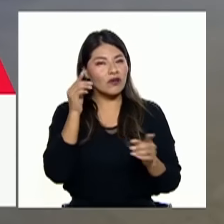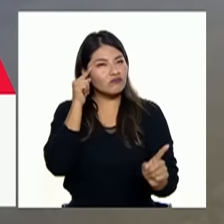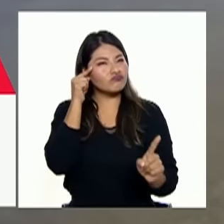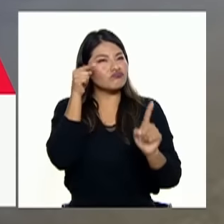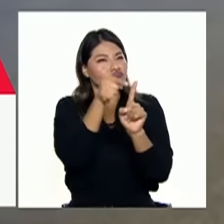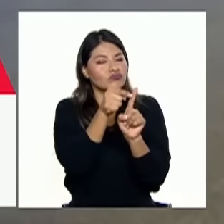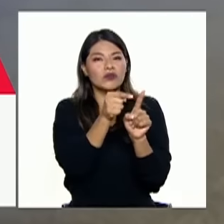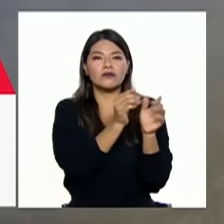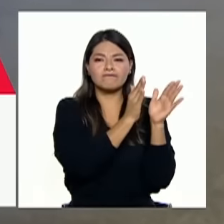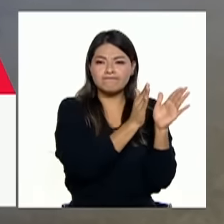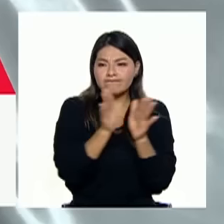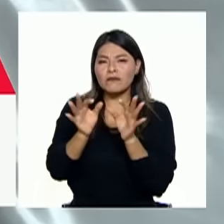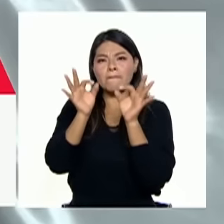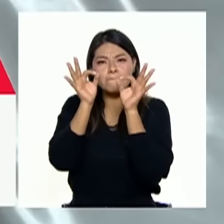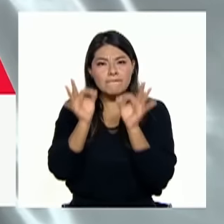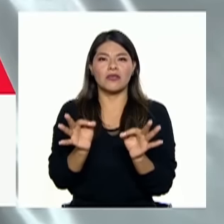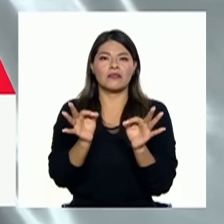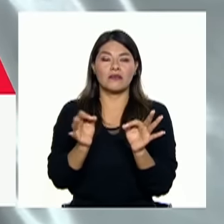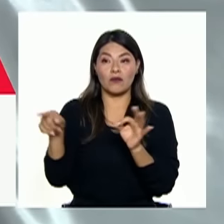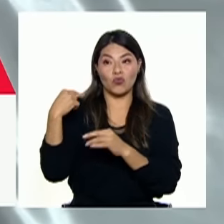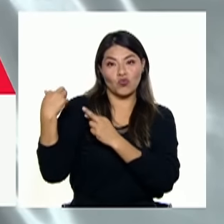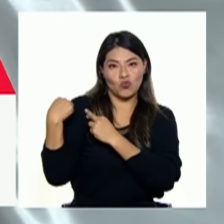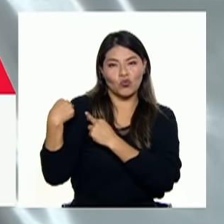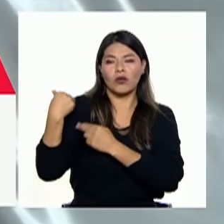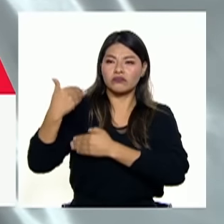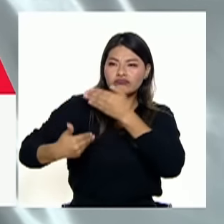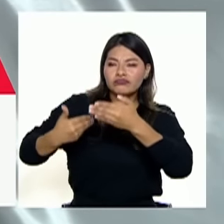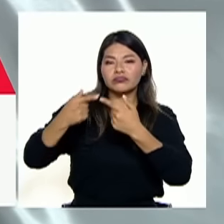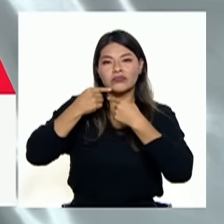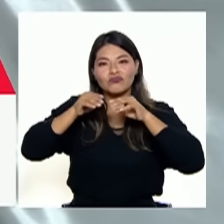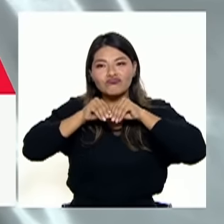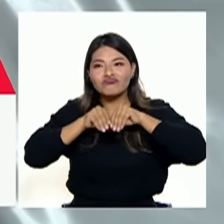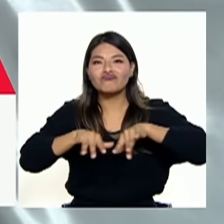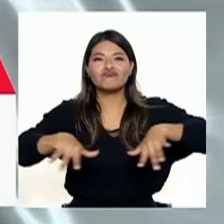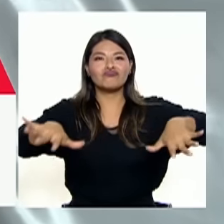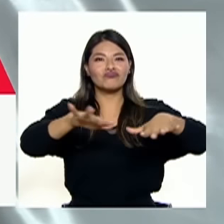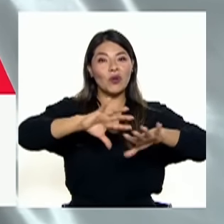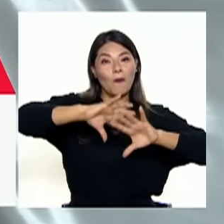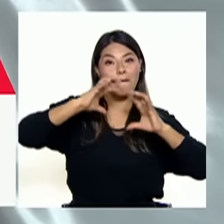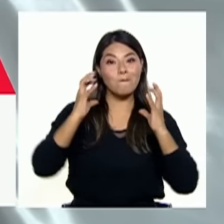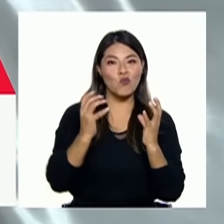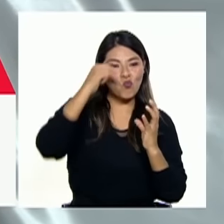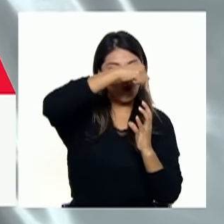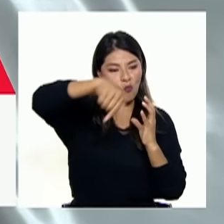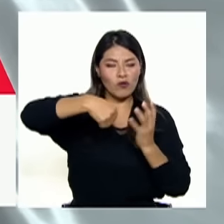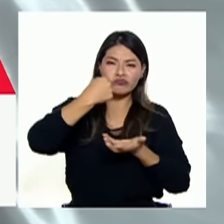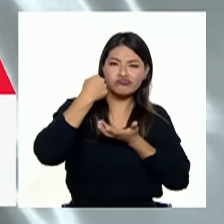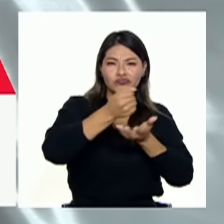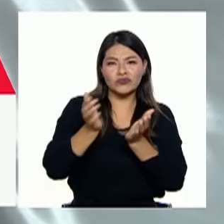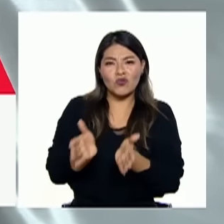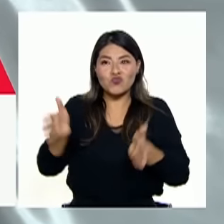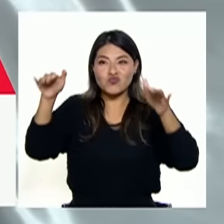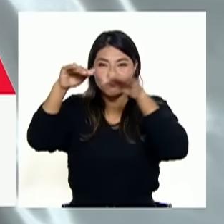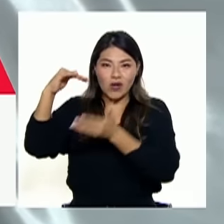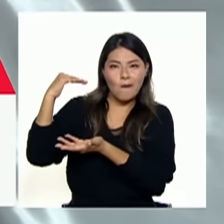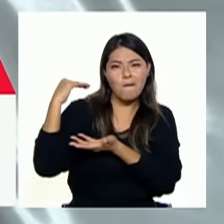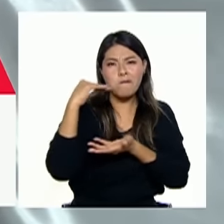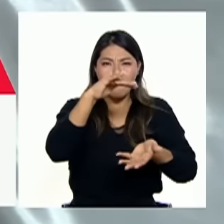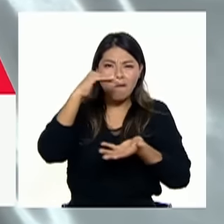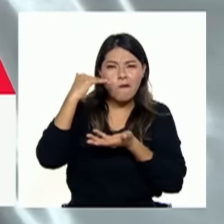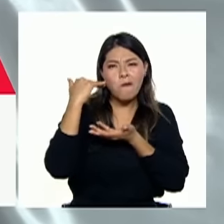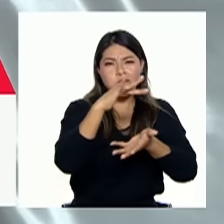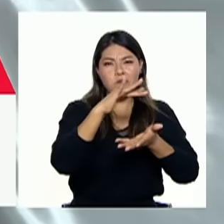producción manufacturera capaz de poder devolver al mundo ese 1,5 millones de contenedores adicionales que llegarán